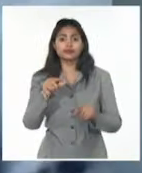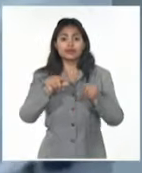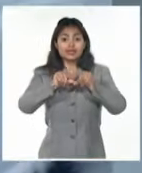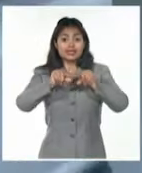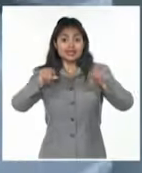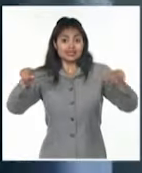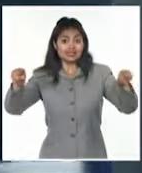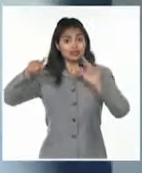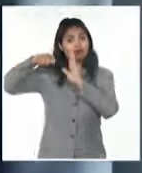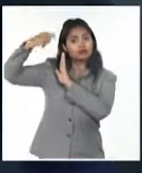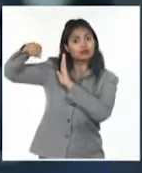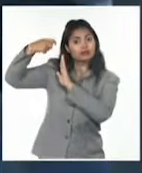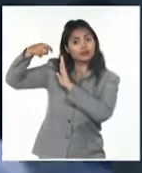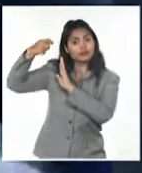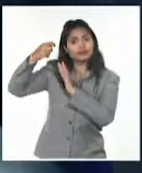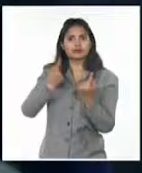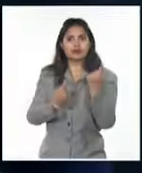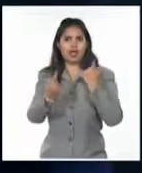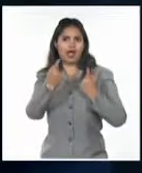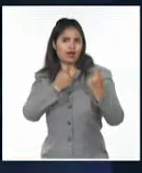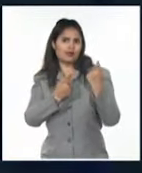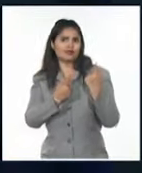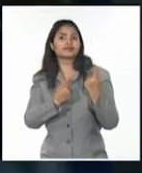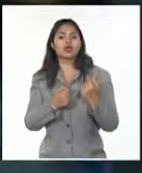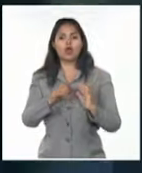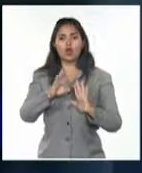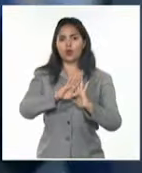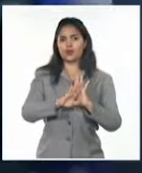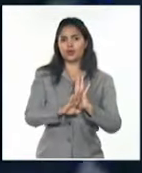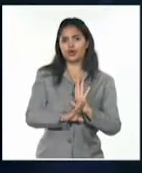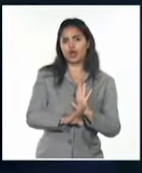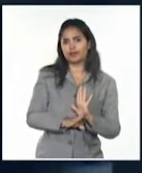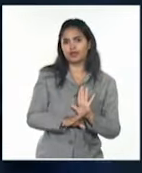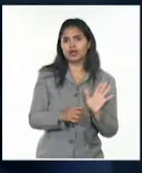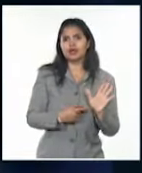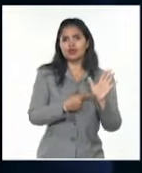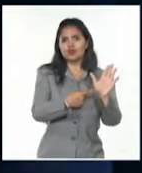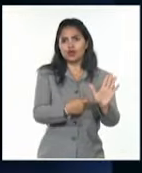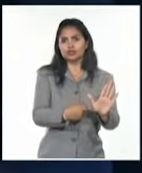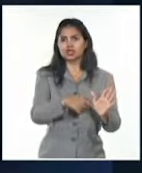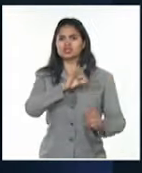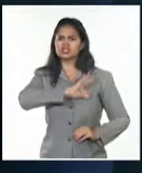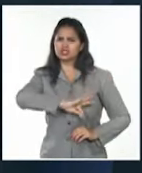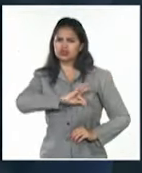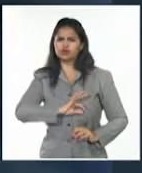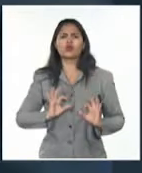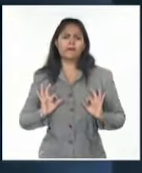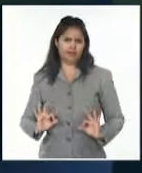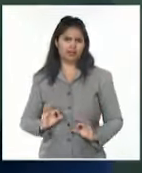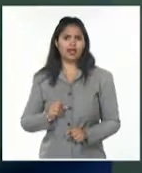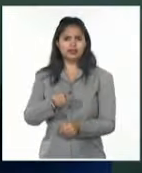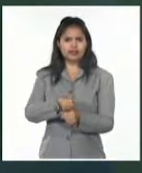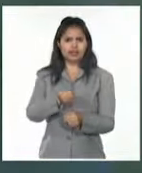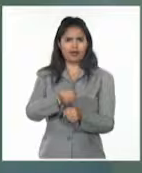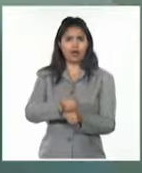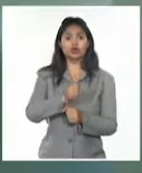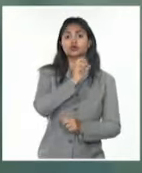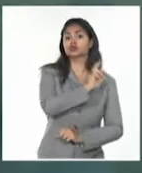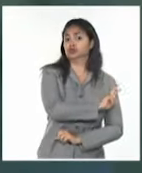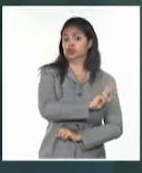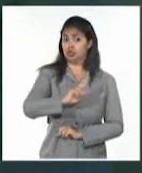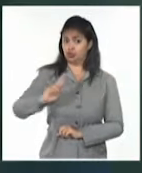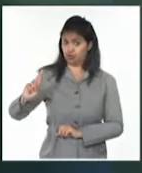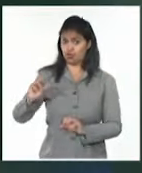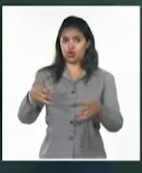algo que era un programa donde se mostraba el trabajo de Nuestros hombres